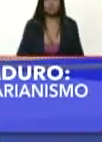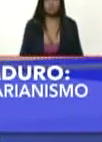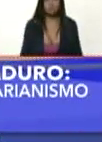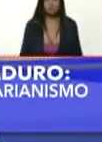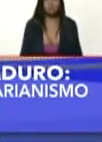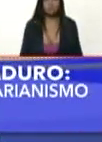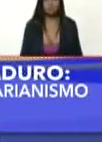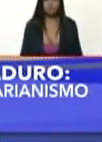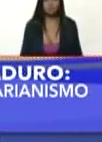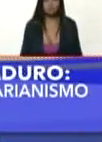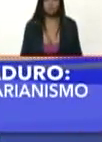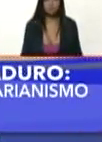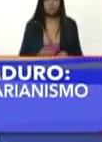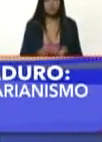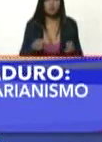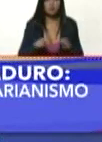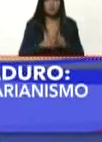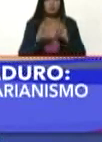se imparte